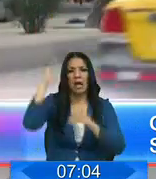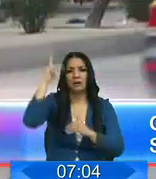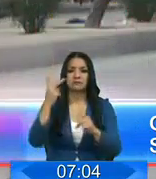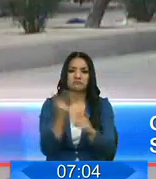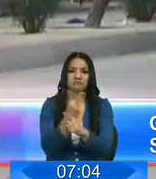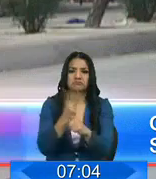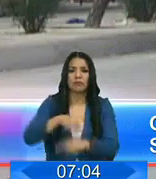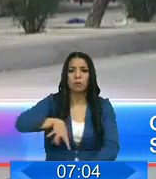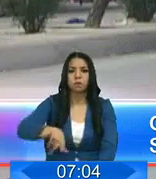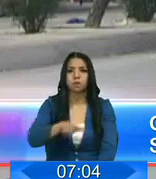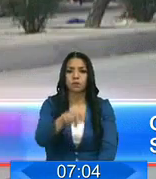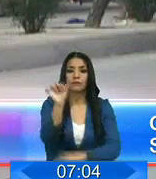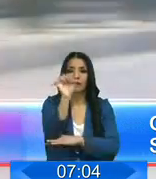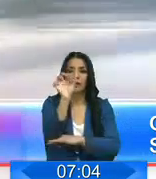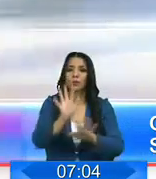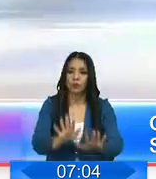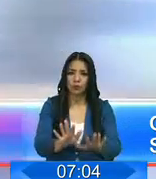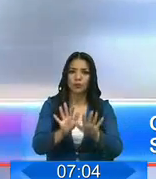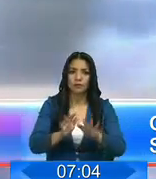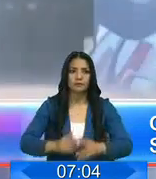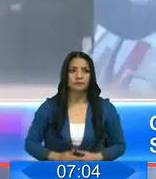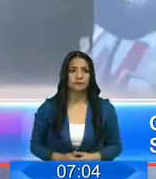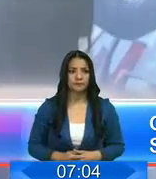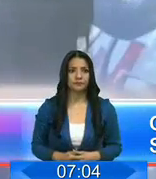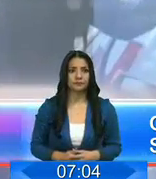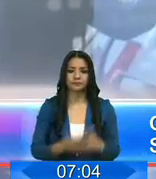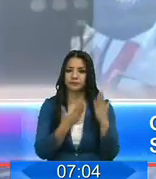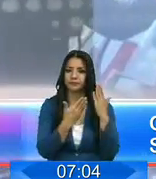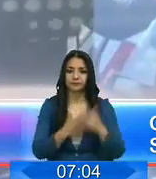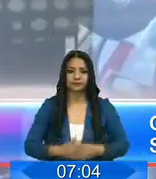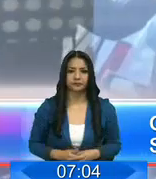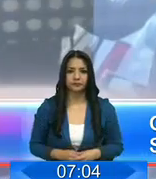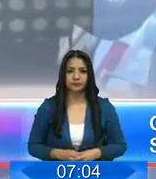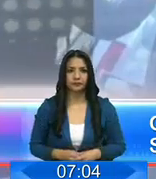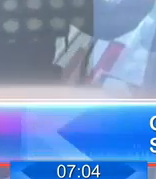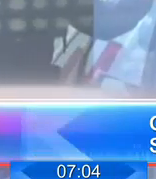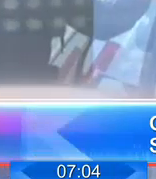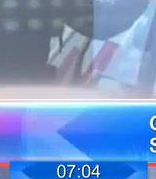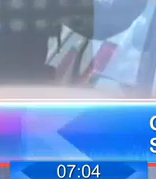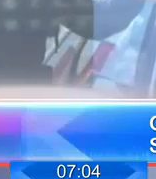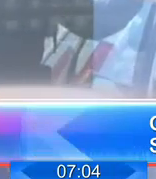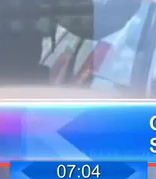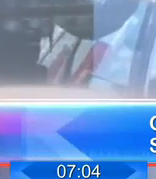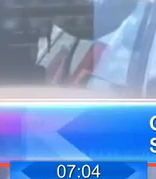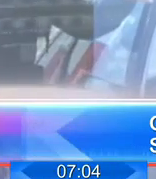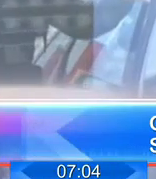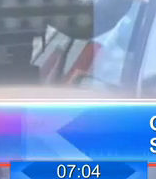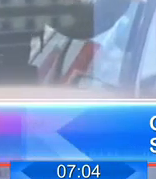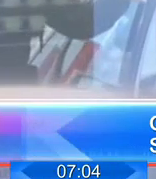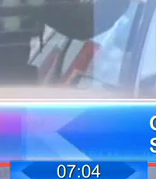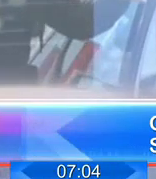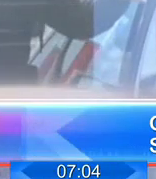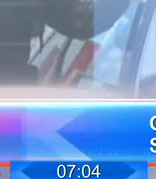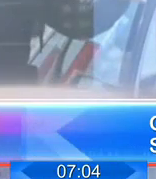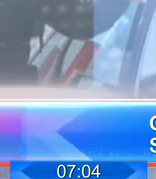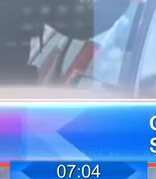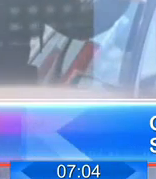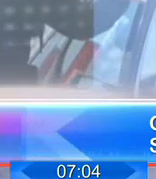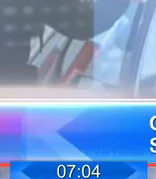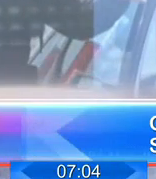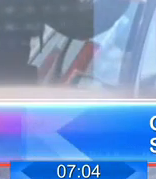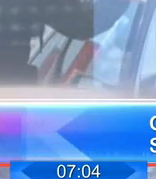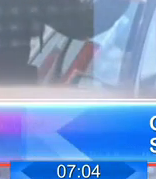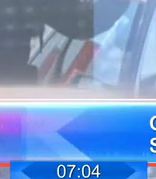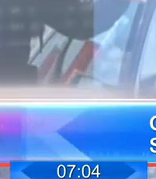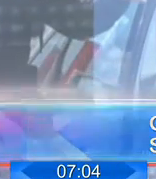robos de este tipo de transporte. La nómina la encabeza el distrito modelo con 59 casos, le sigue Pascuales con